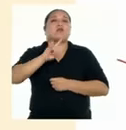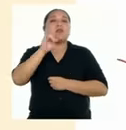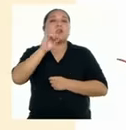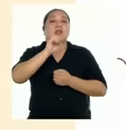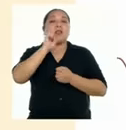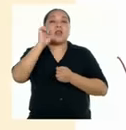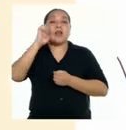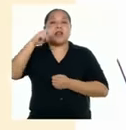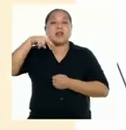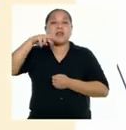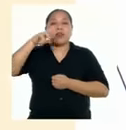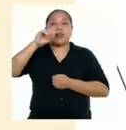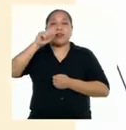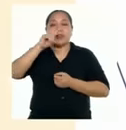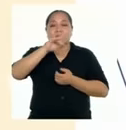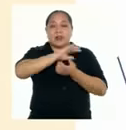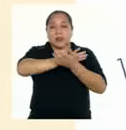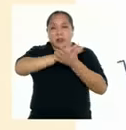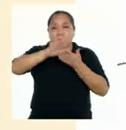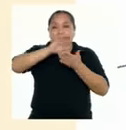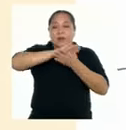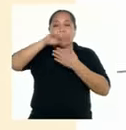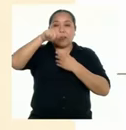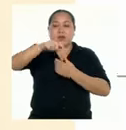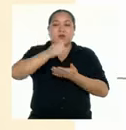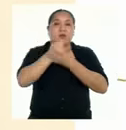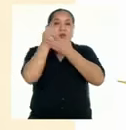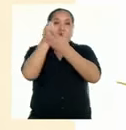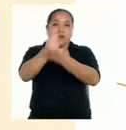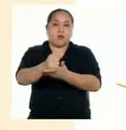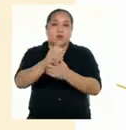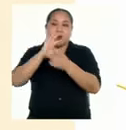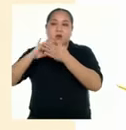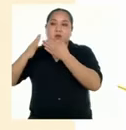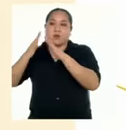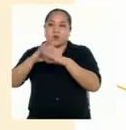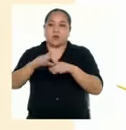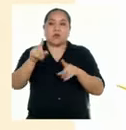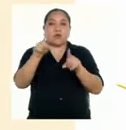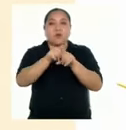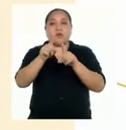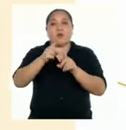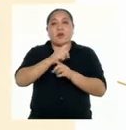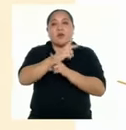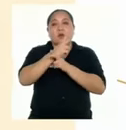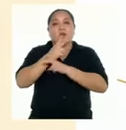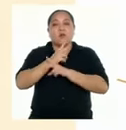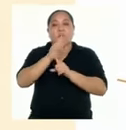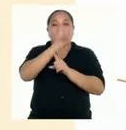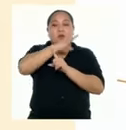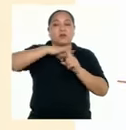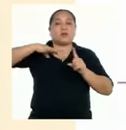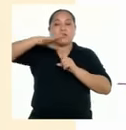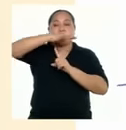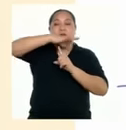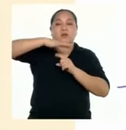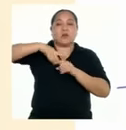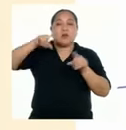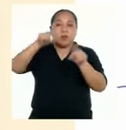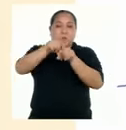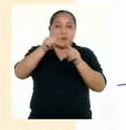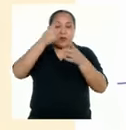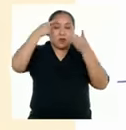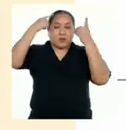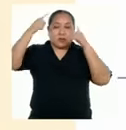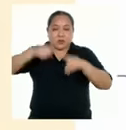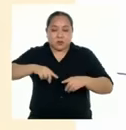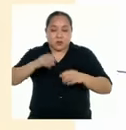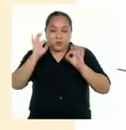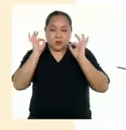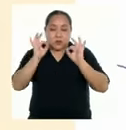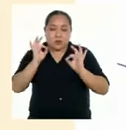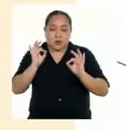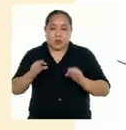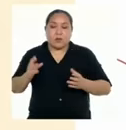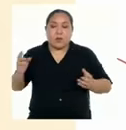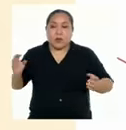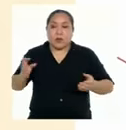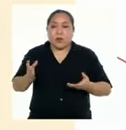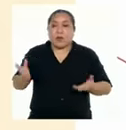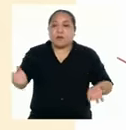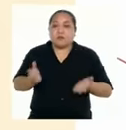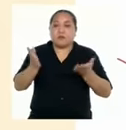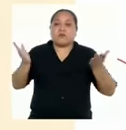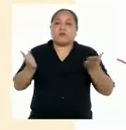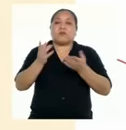contribuye en la ciudadanía, el bien común y el ambiente, por lo que es necesario tomar medidas concretas para fomentar su uso.